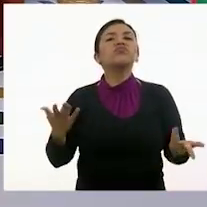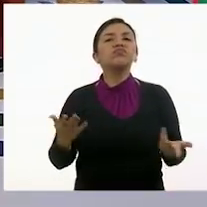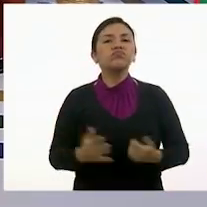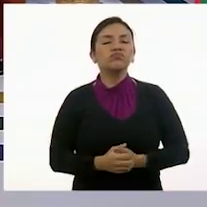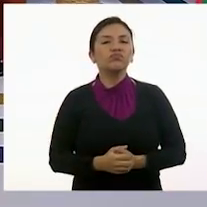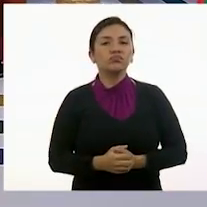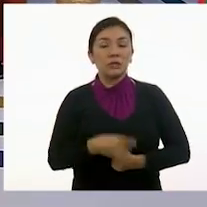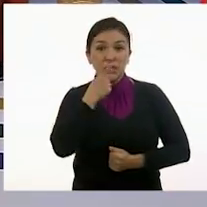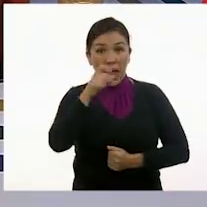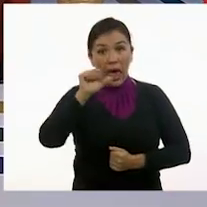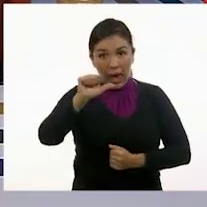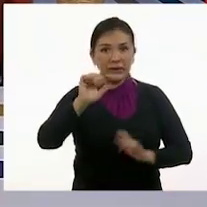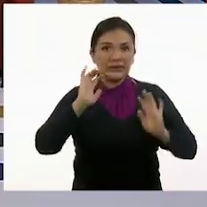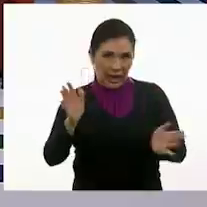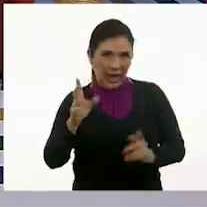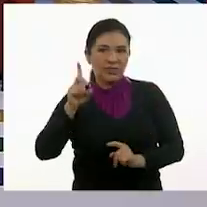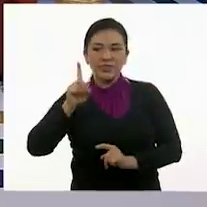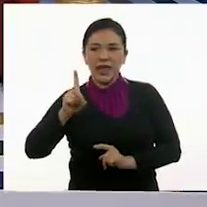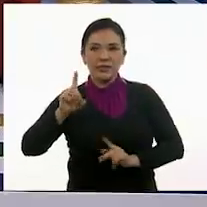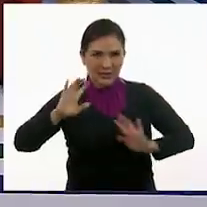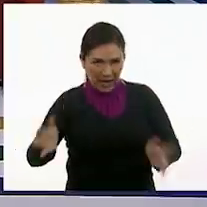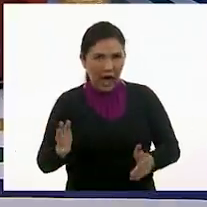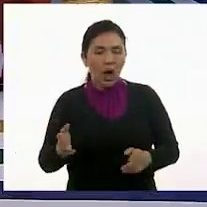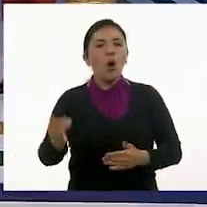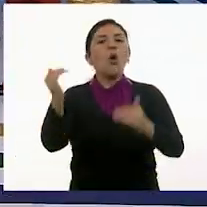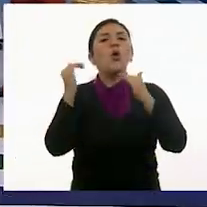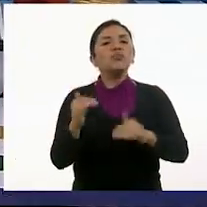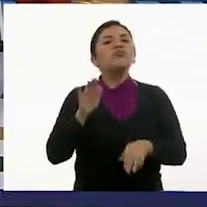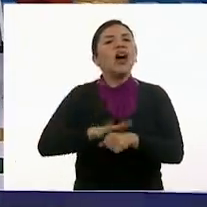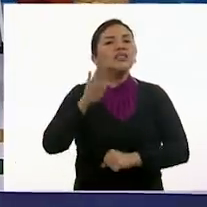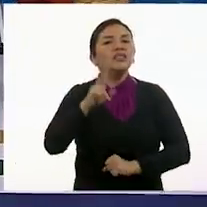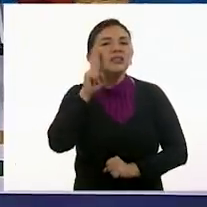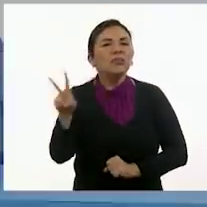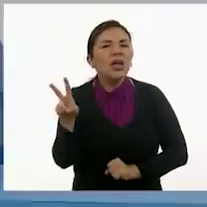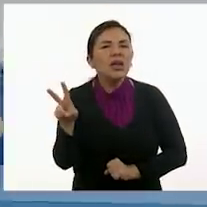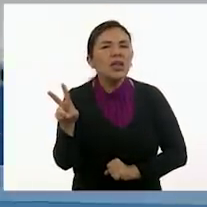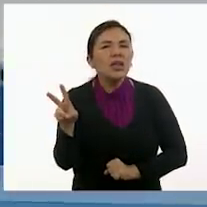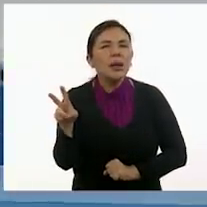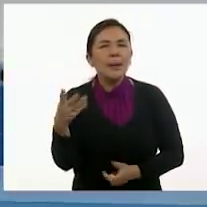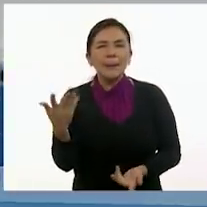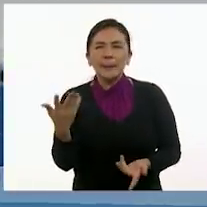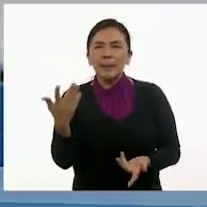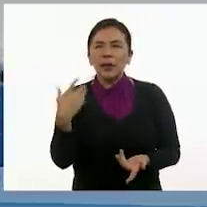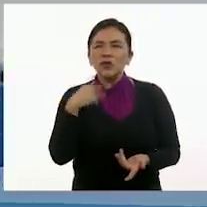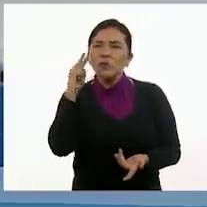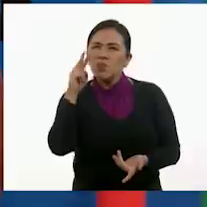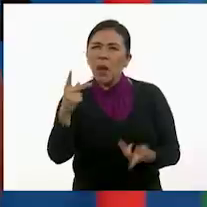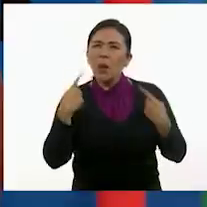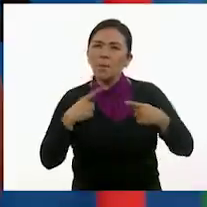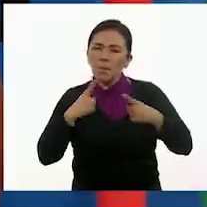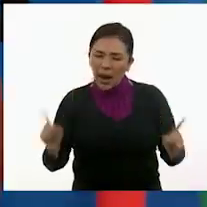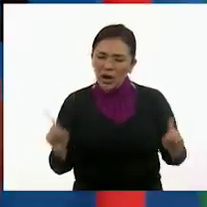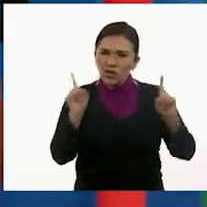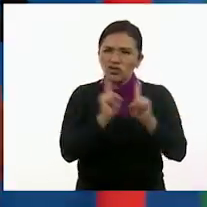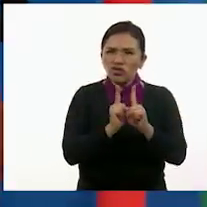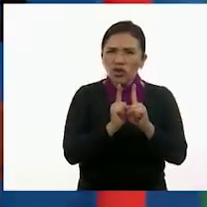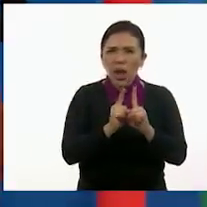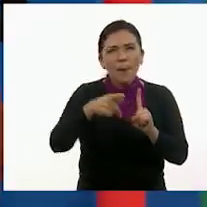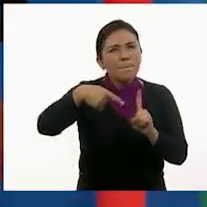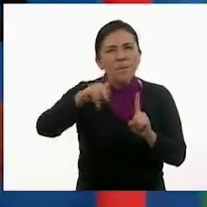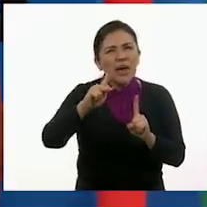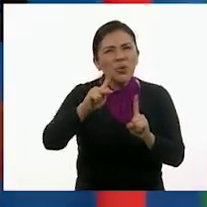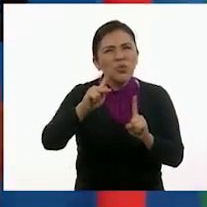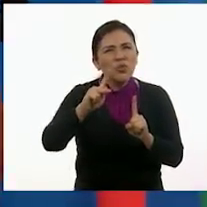Ya dijimos la A y la D. Y la D. Sí. Pues está reuniendo con otra persona, pero yo creo que no es eso. ¿O